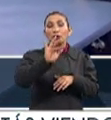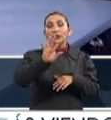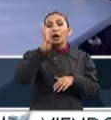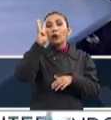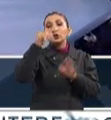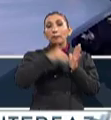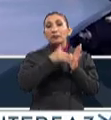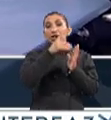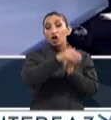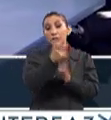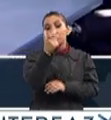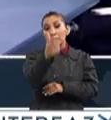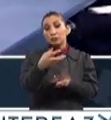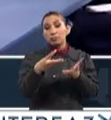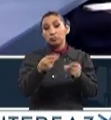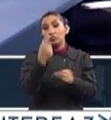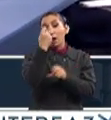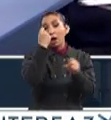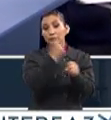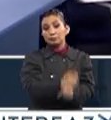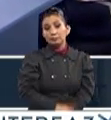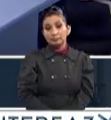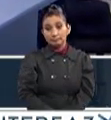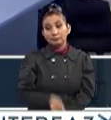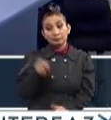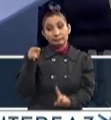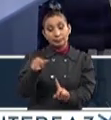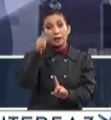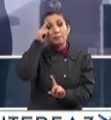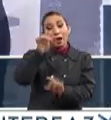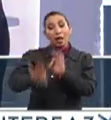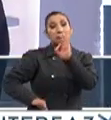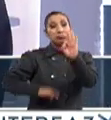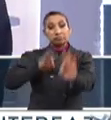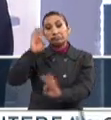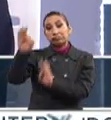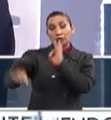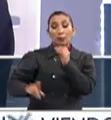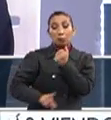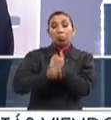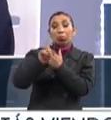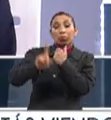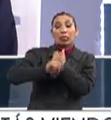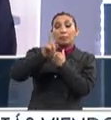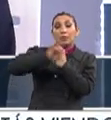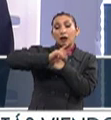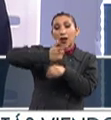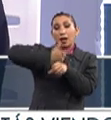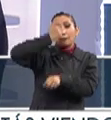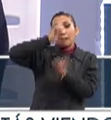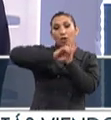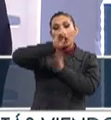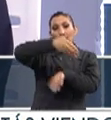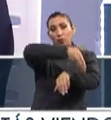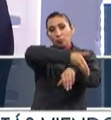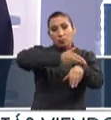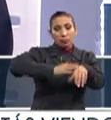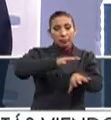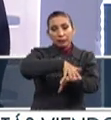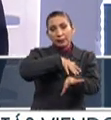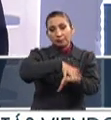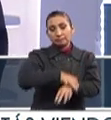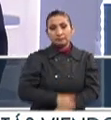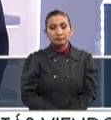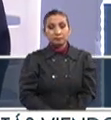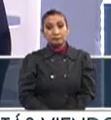154 millones de pesos al año. Solamente complicaciones crónicas como amputaciones.